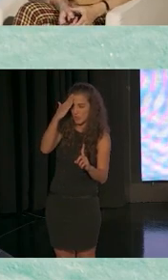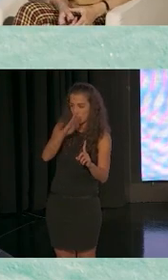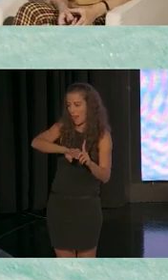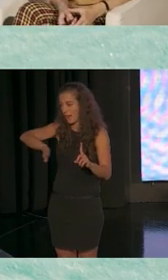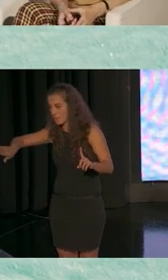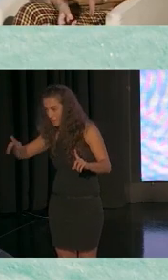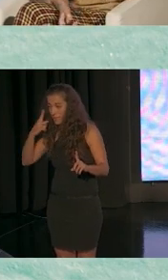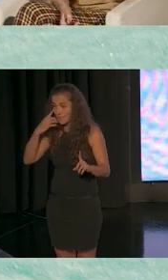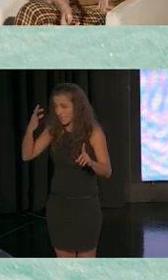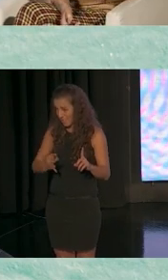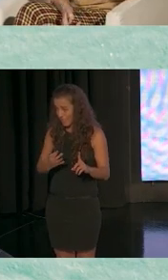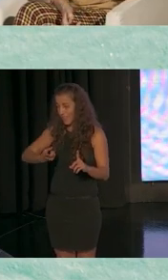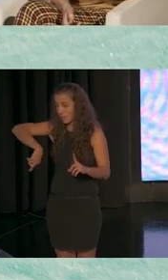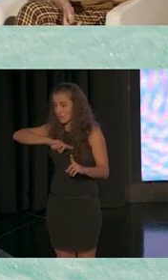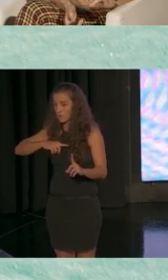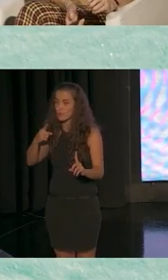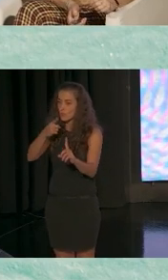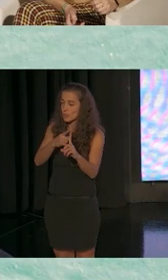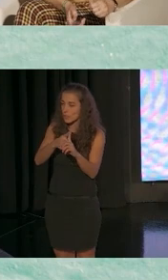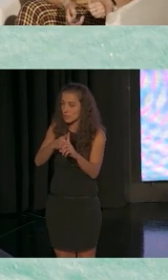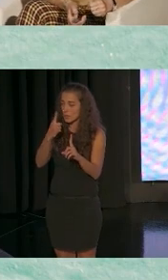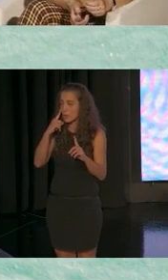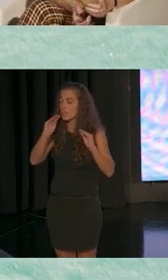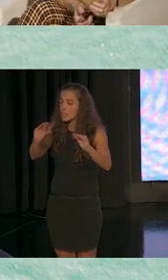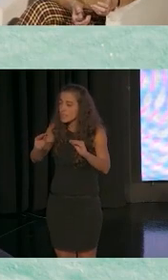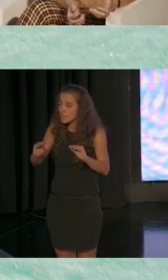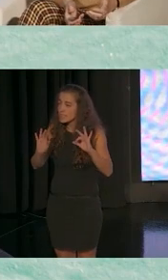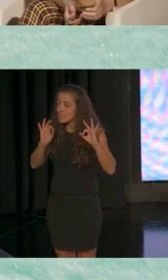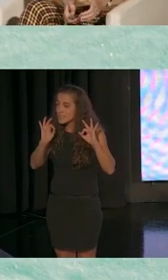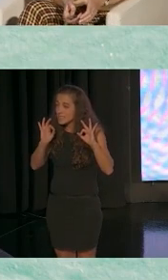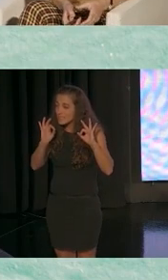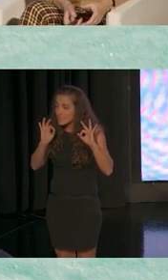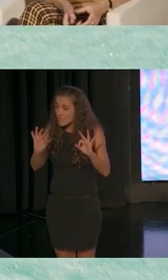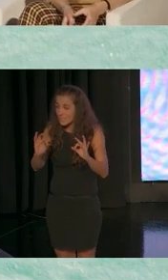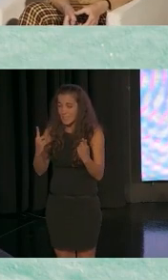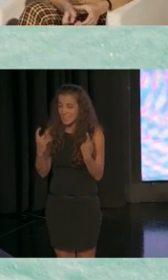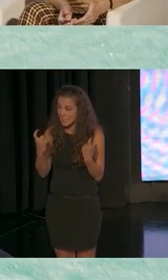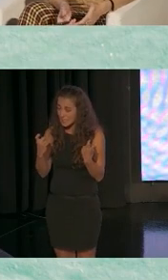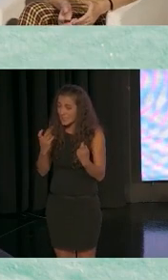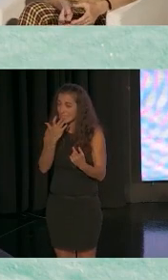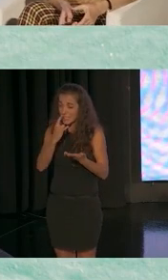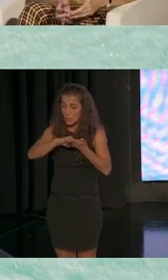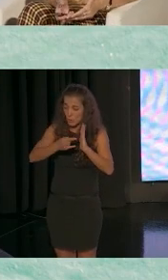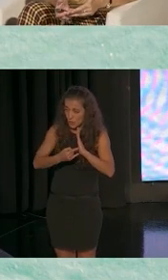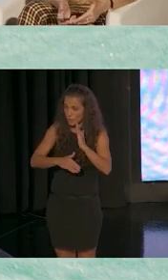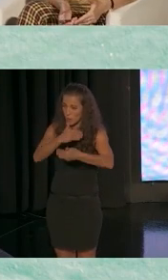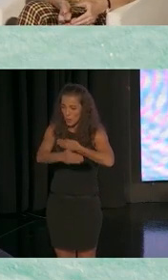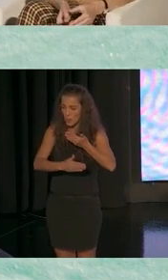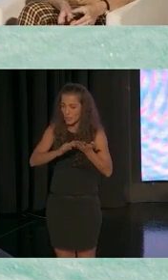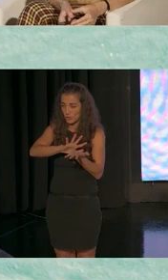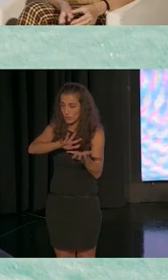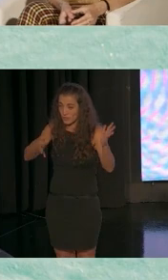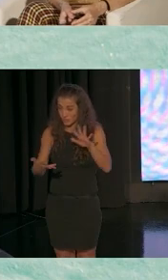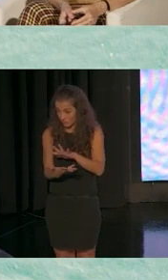es destacar que no cabe hacer un proyecto o un proceso de transforma